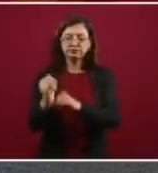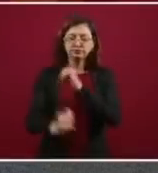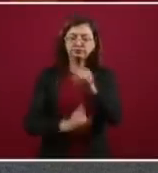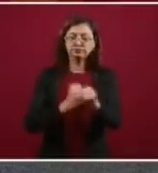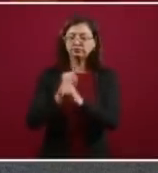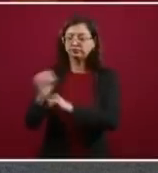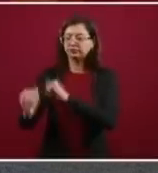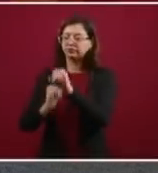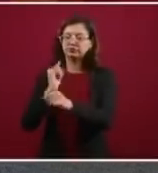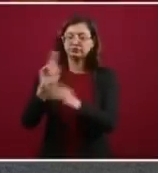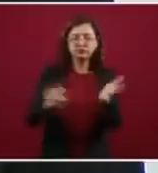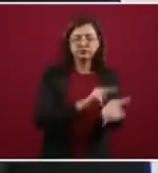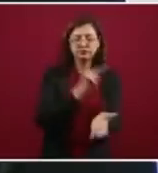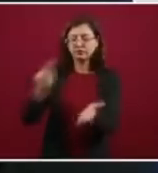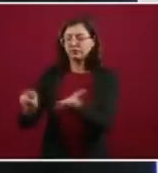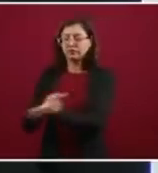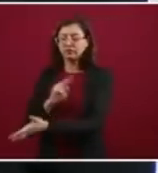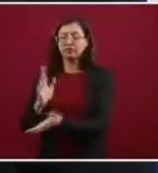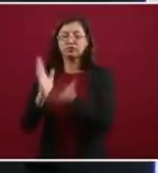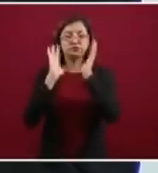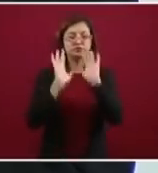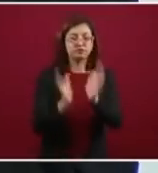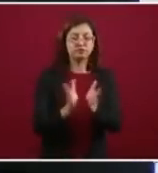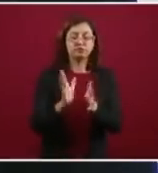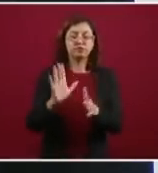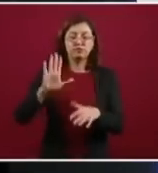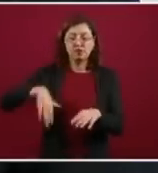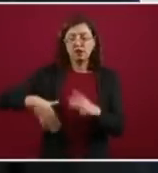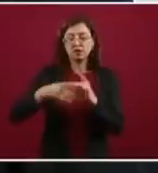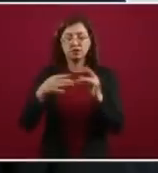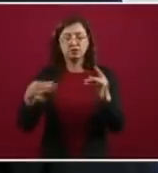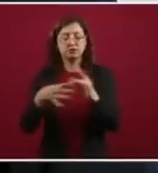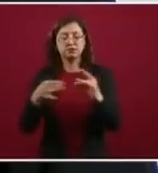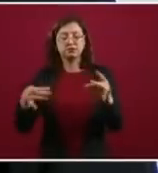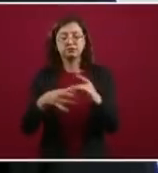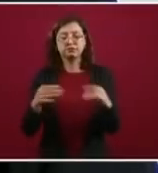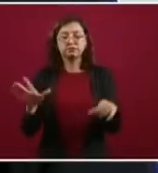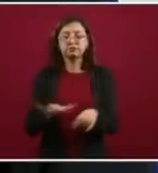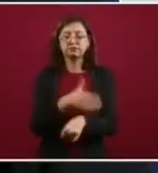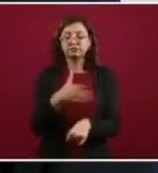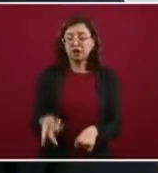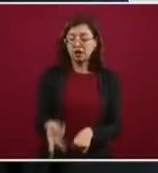a las que hice referencia, porque ahí se define